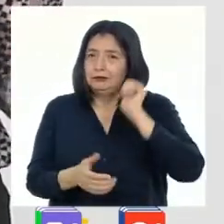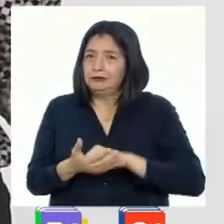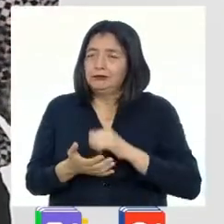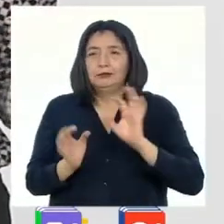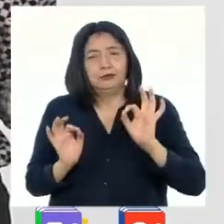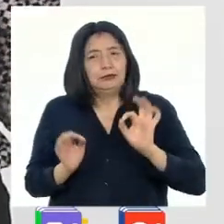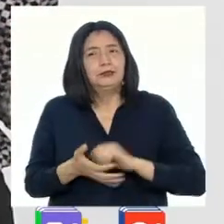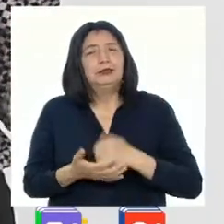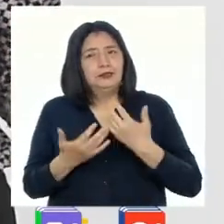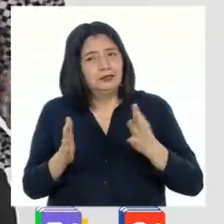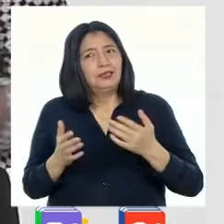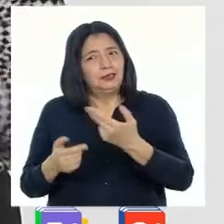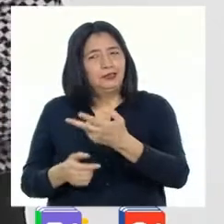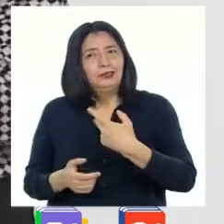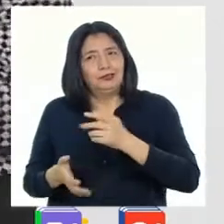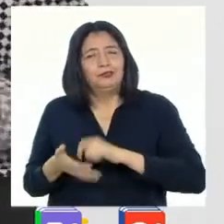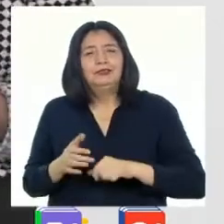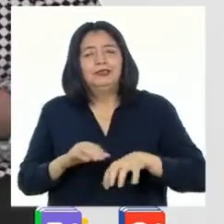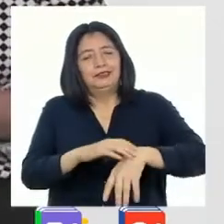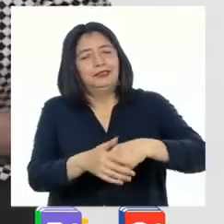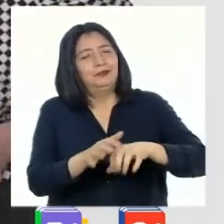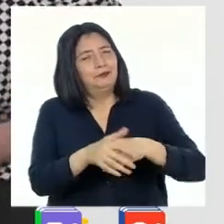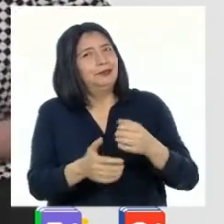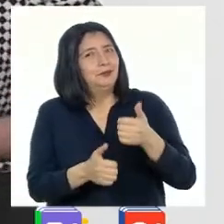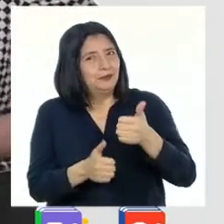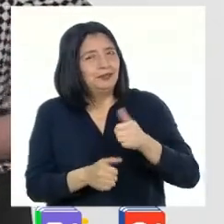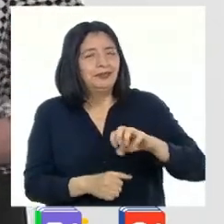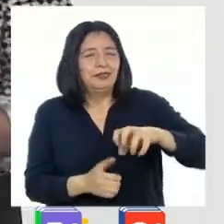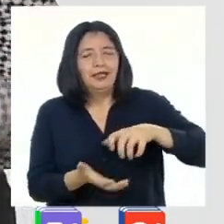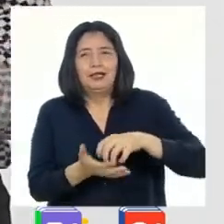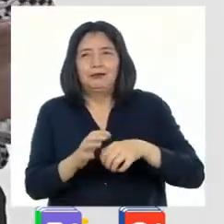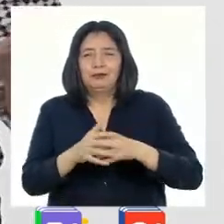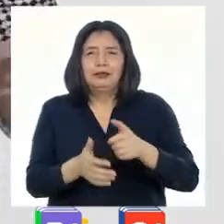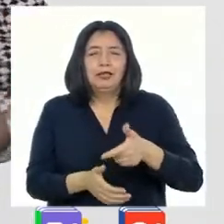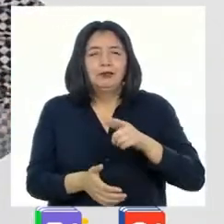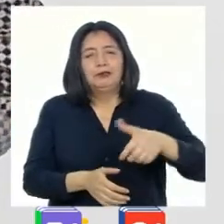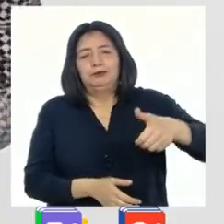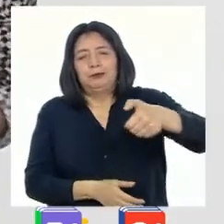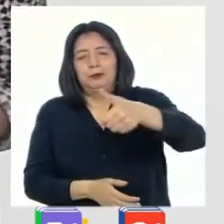lo que es una rutina ya entre nosotros. Lavarnos muy bien las manos con agua y con jabón y